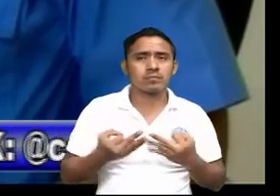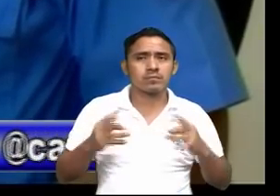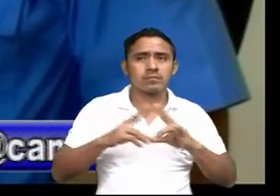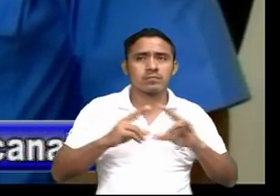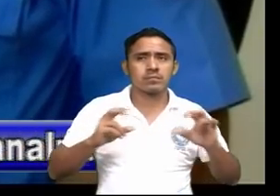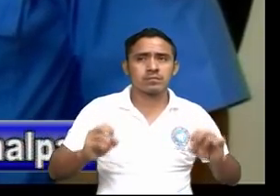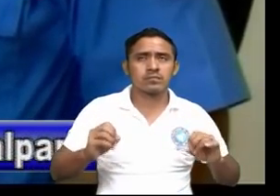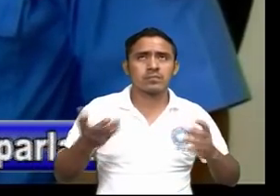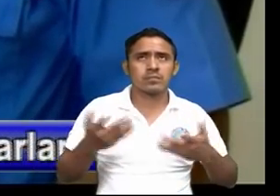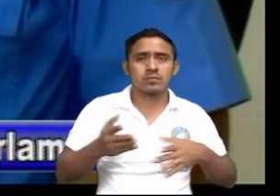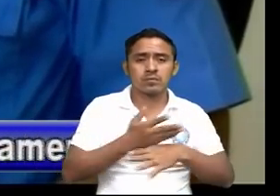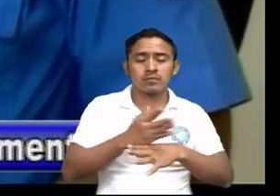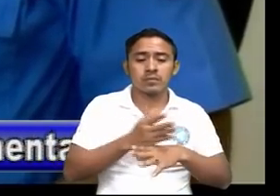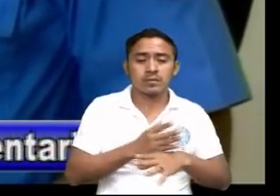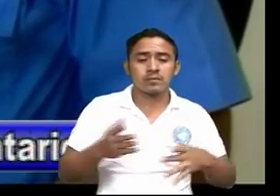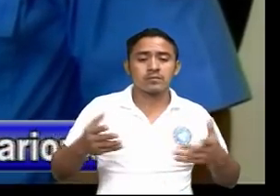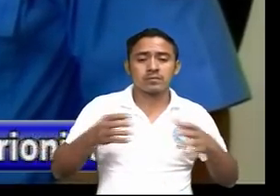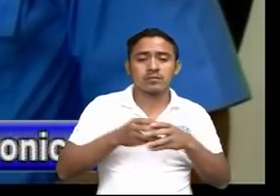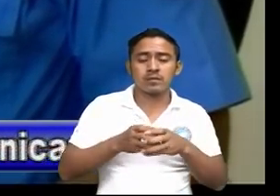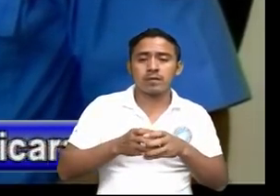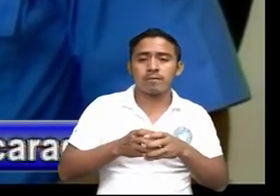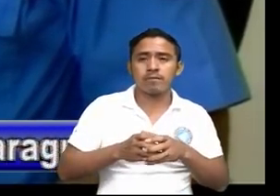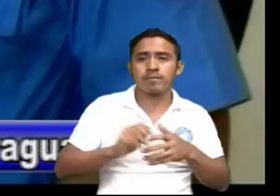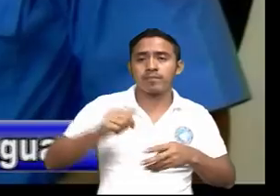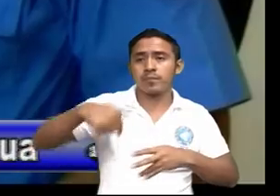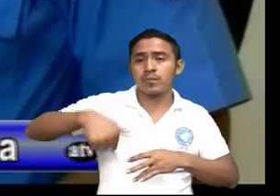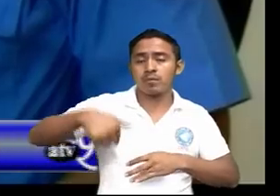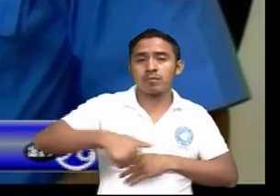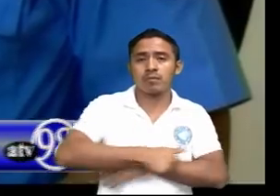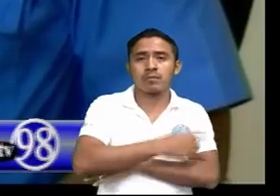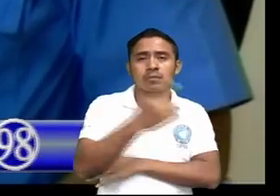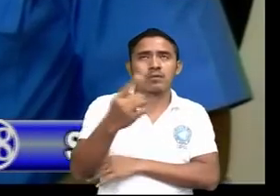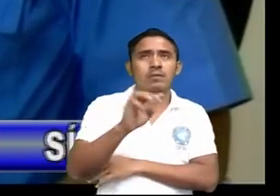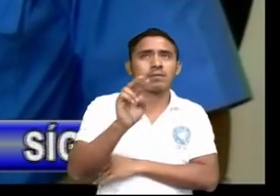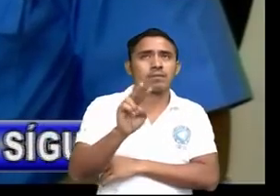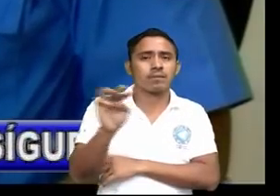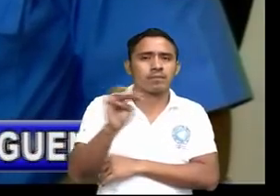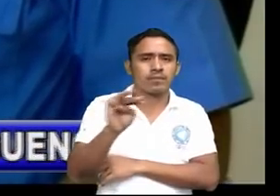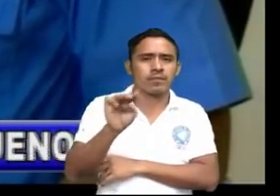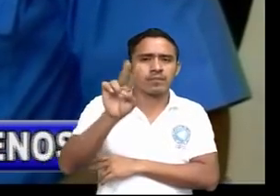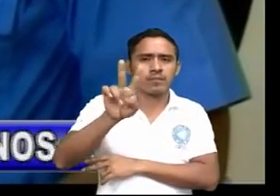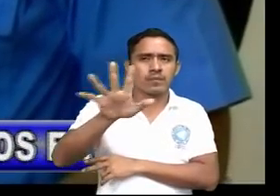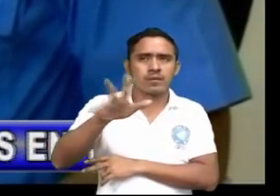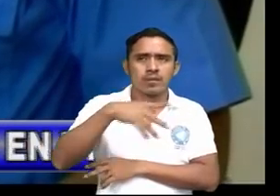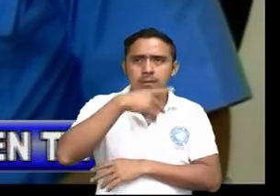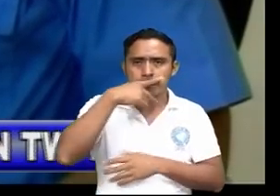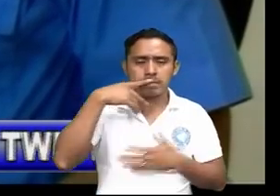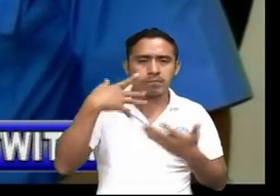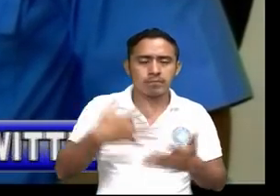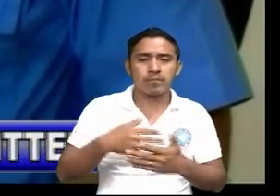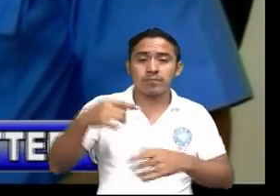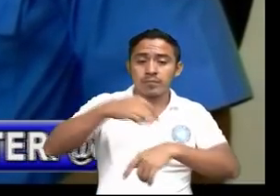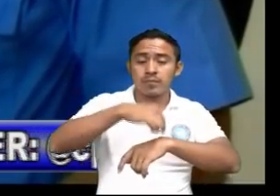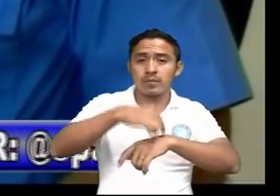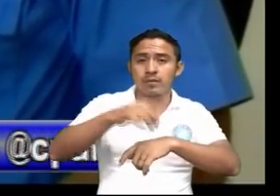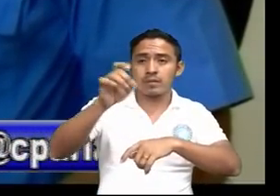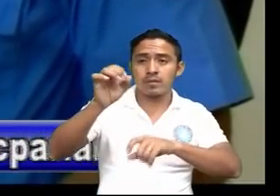a la comunidad internacional. El día de hoy, martes 25 de junio, a las 10 de la